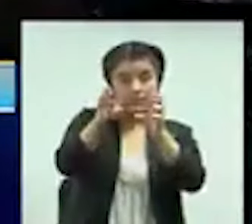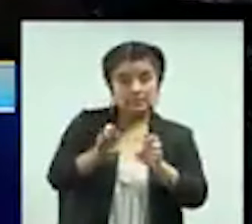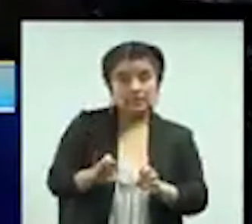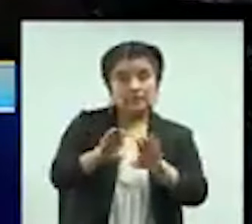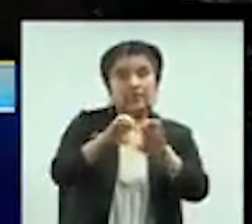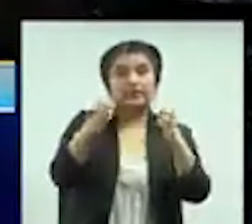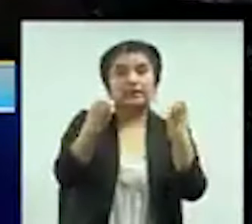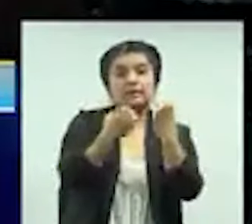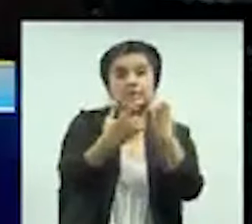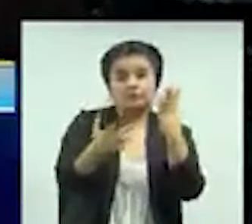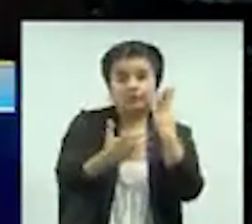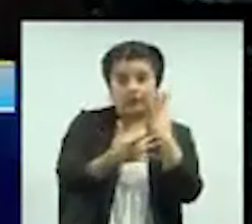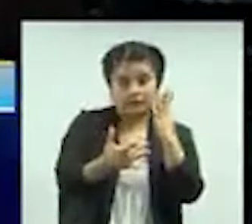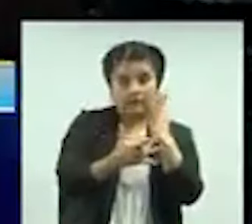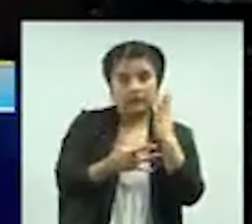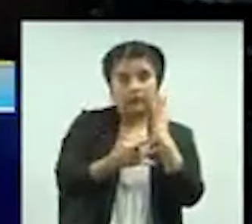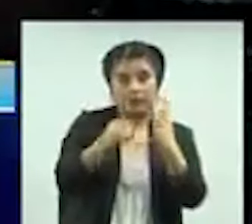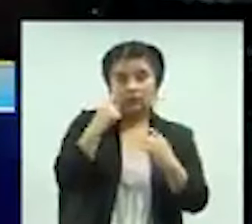equipo audiovisual.